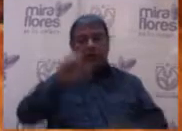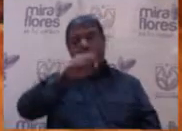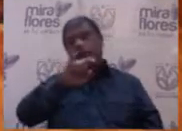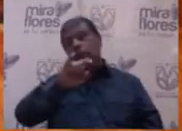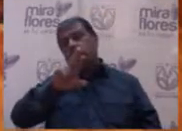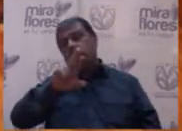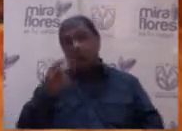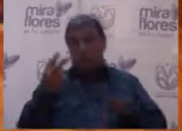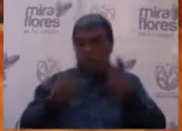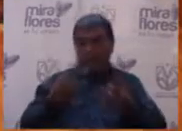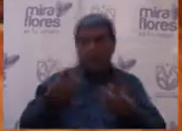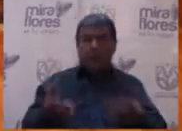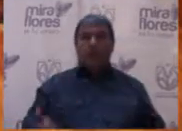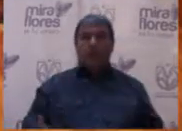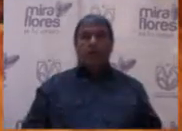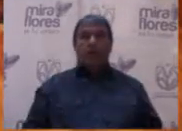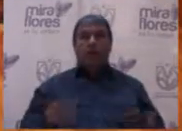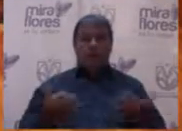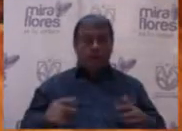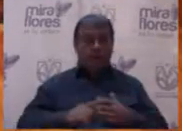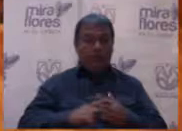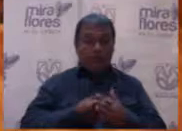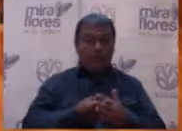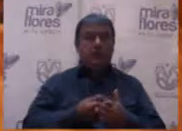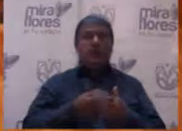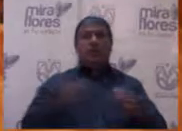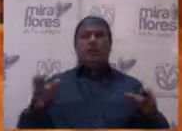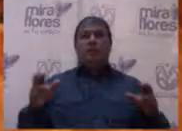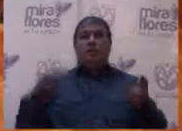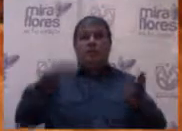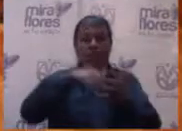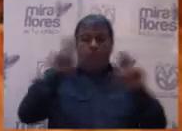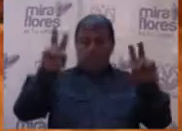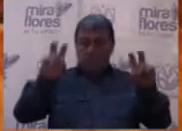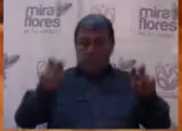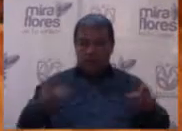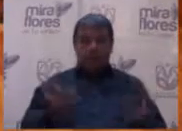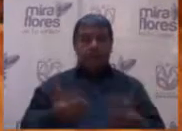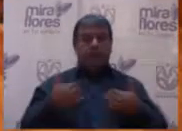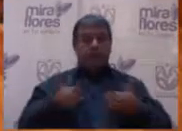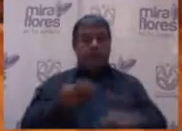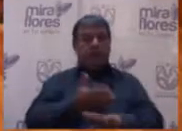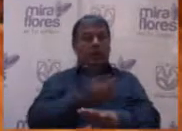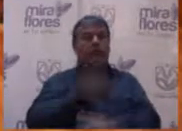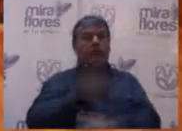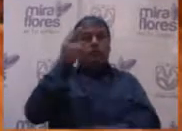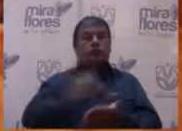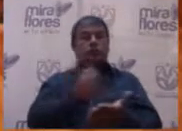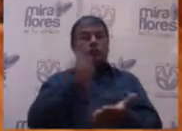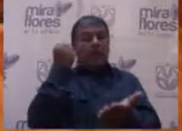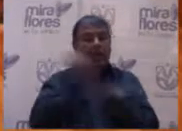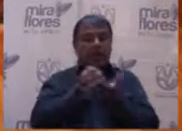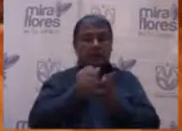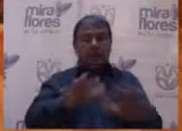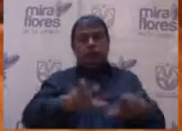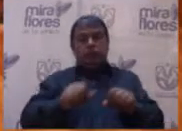visitan y vamos ya a entrar en materia. Tenemos previamente dos actas por